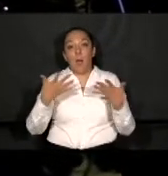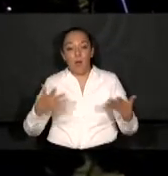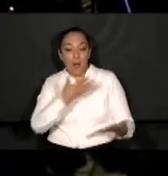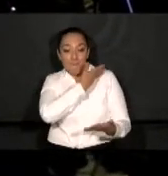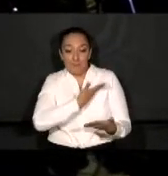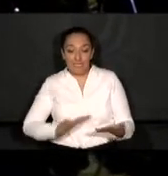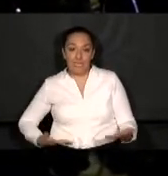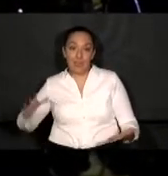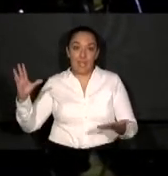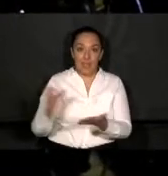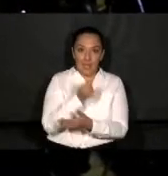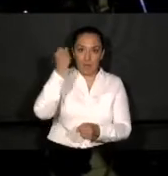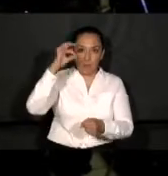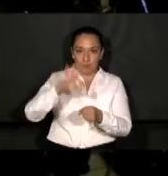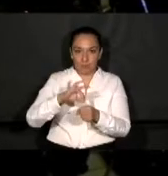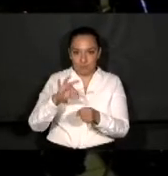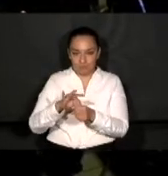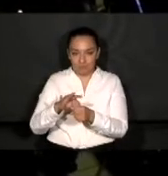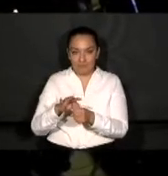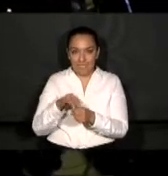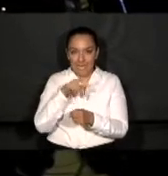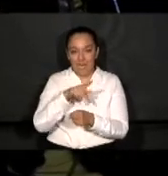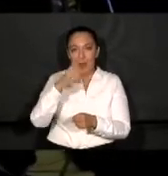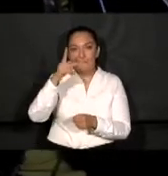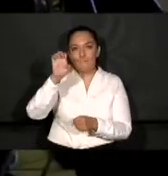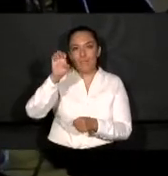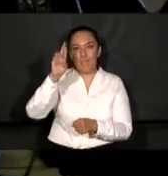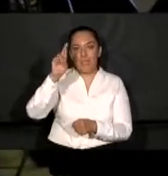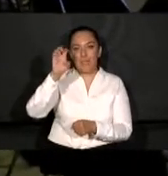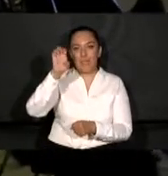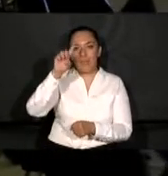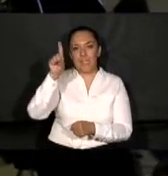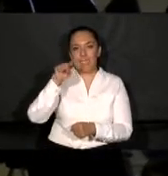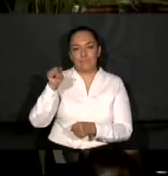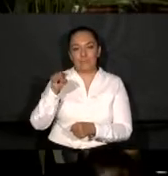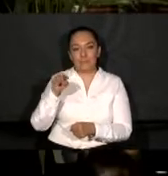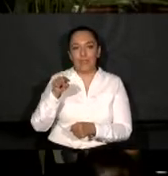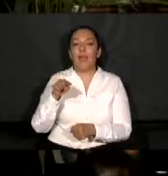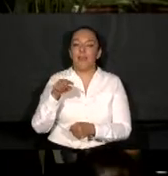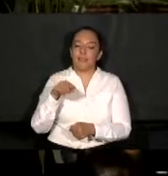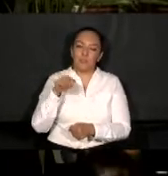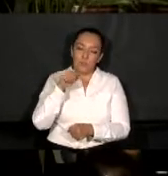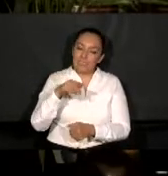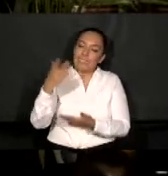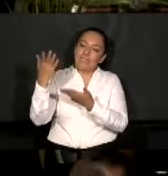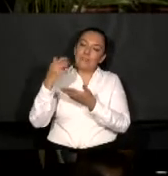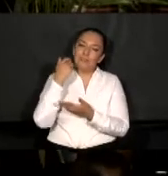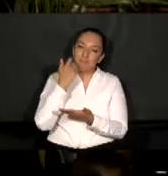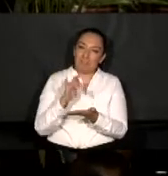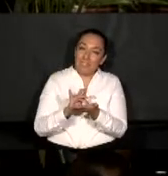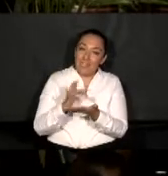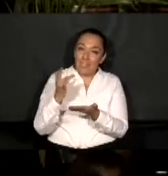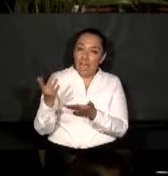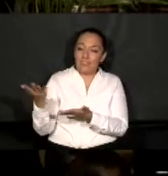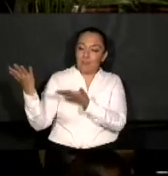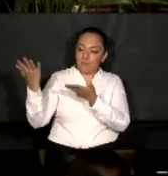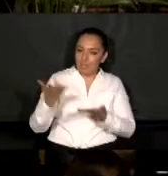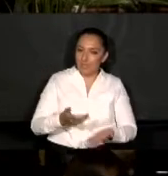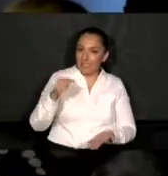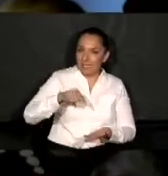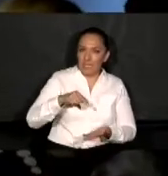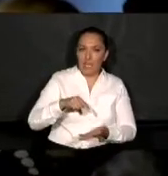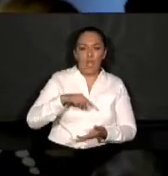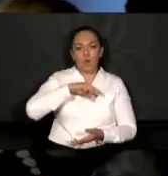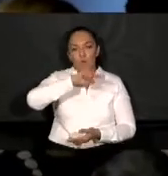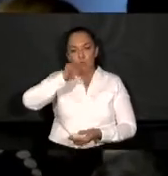Cuellar, gracias por recibirnos, alcalde. Estoy segura que vamos a trabajar muy juntos por Ciudad Juárez.